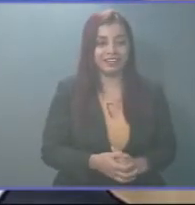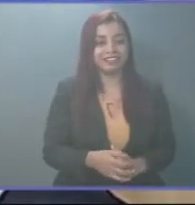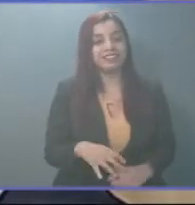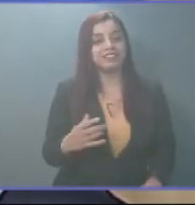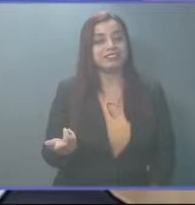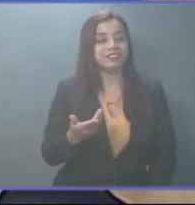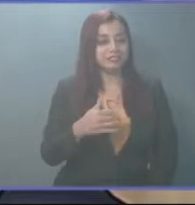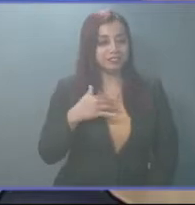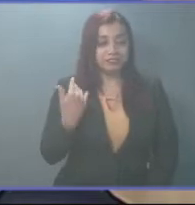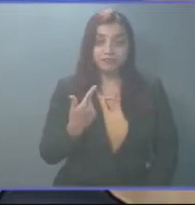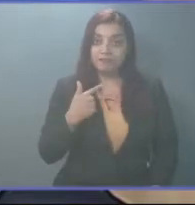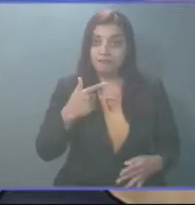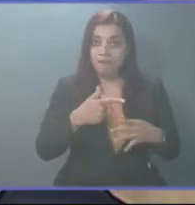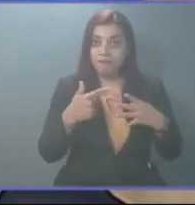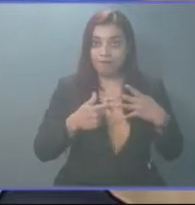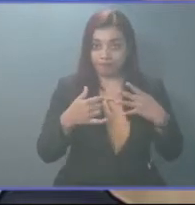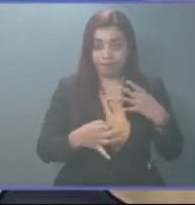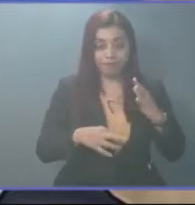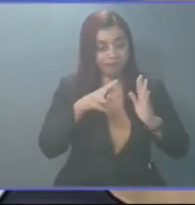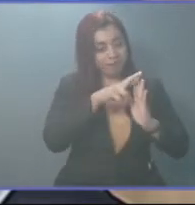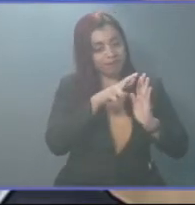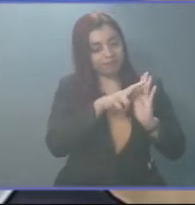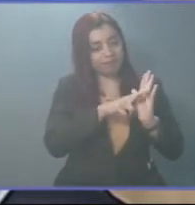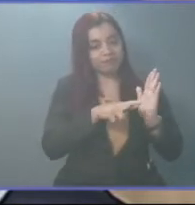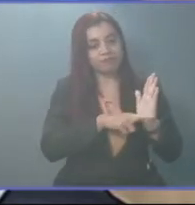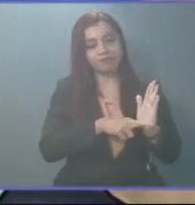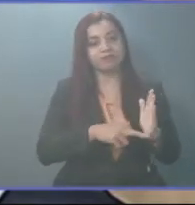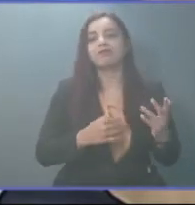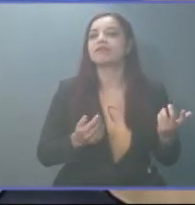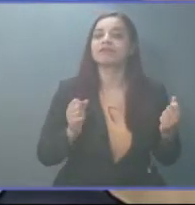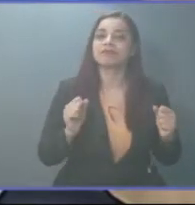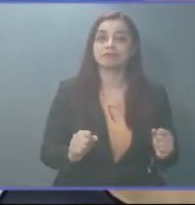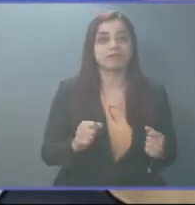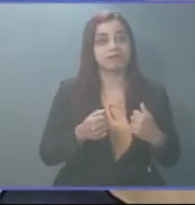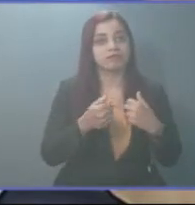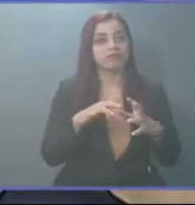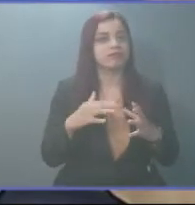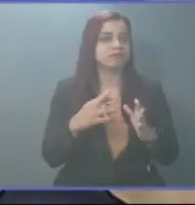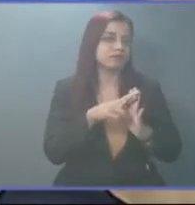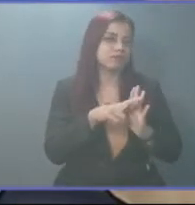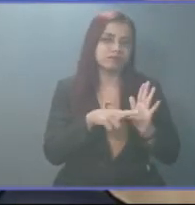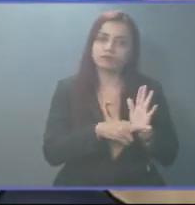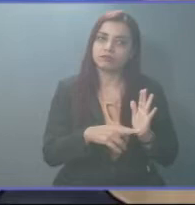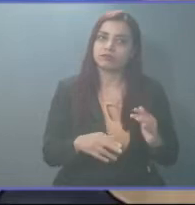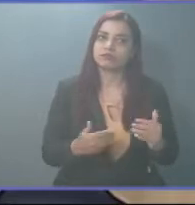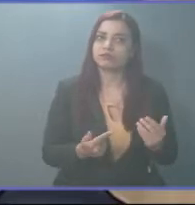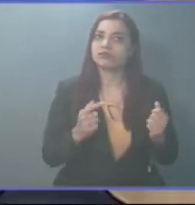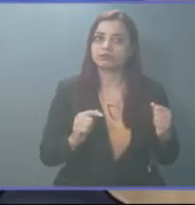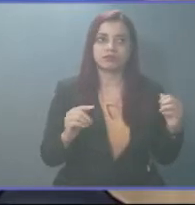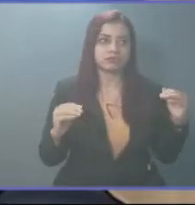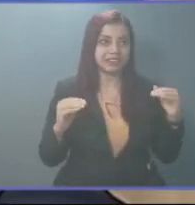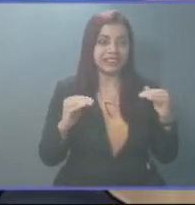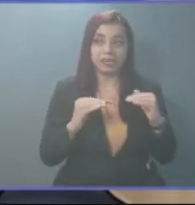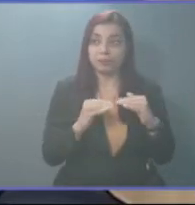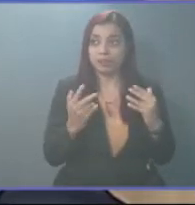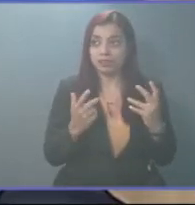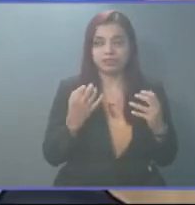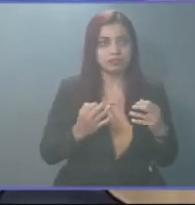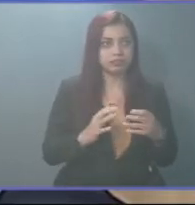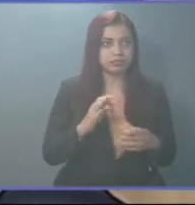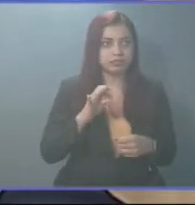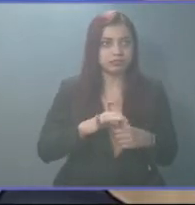en que conforme a esta ley o el reglamento interno se requiera una mayoría distinta. En caso de empate, tendrá